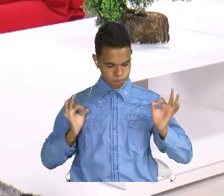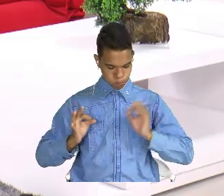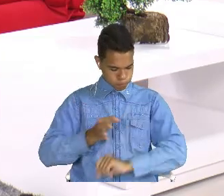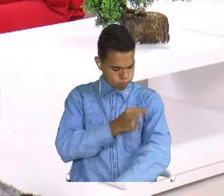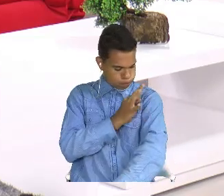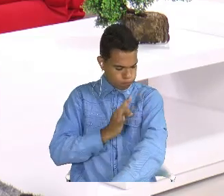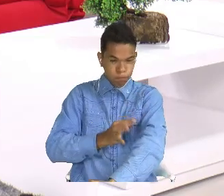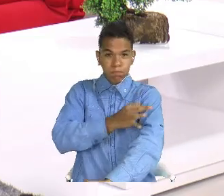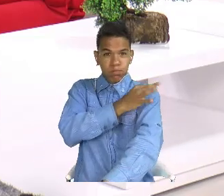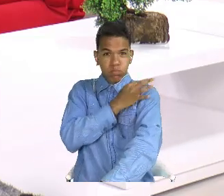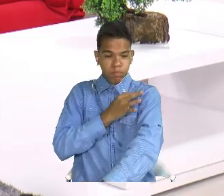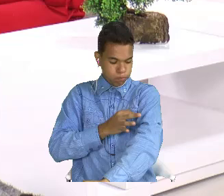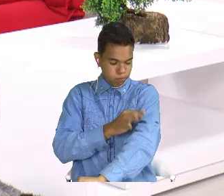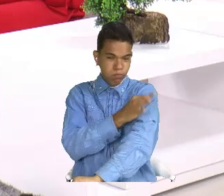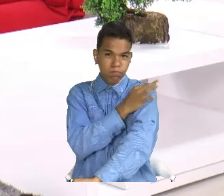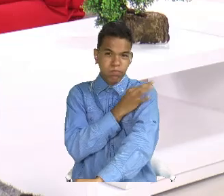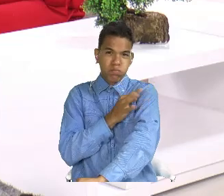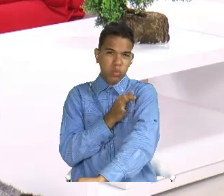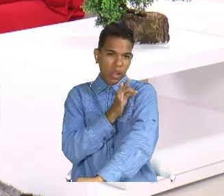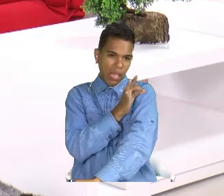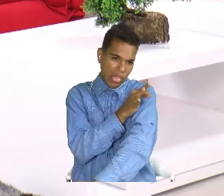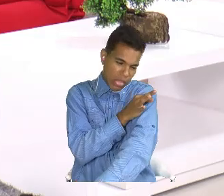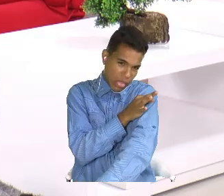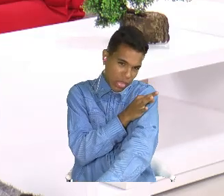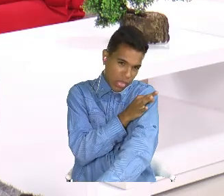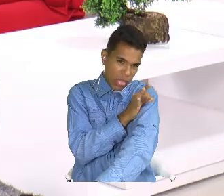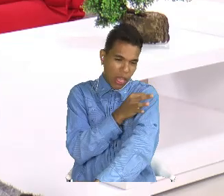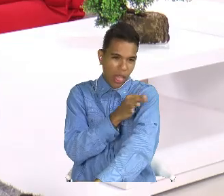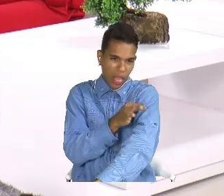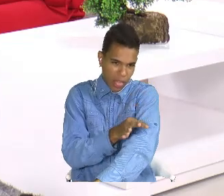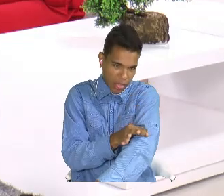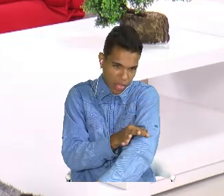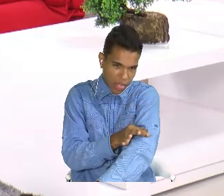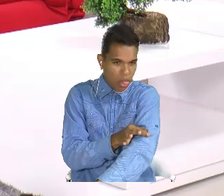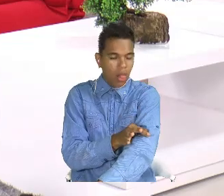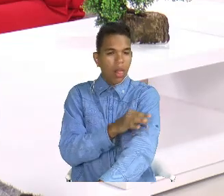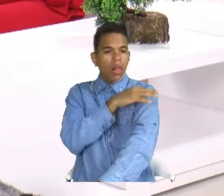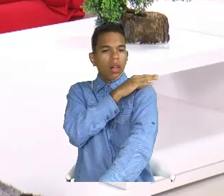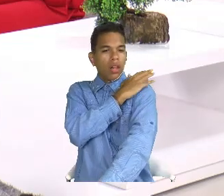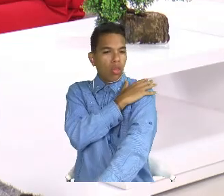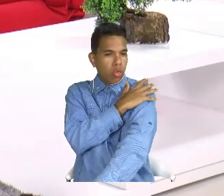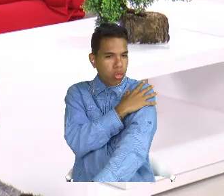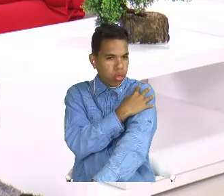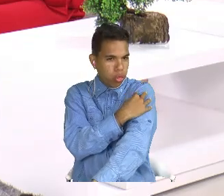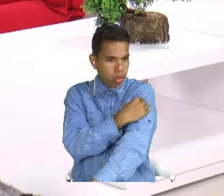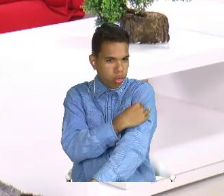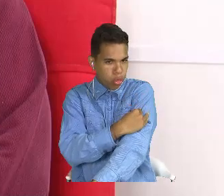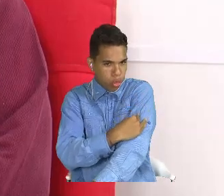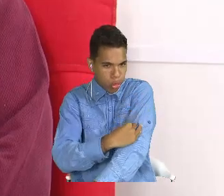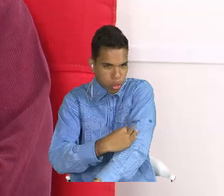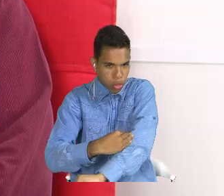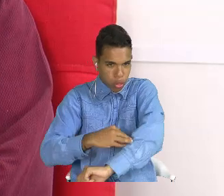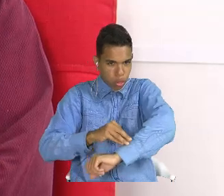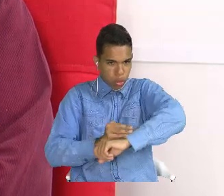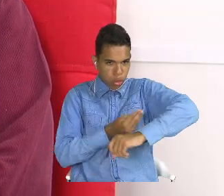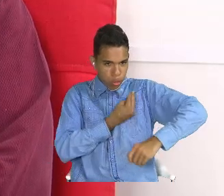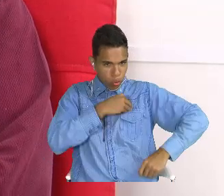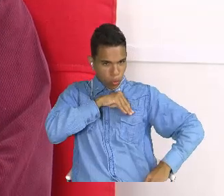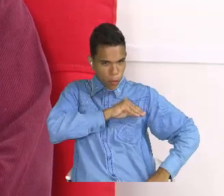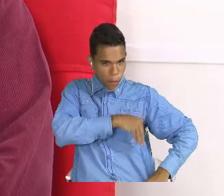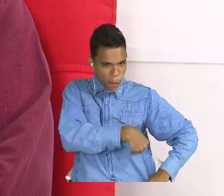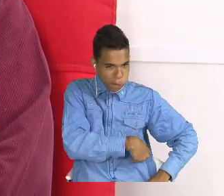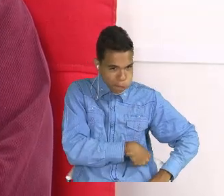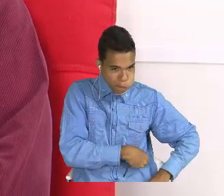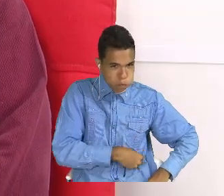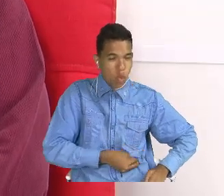se depositan en los vasos o en los tejidos, las arrastran hasta el hígado para que vuelvan a ser metabolizadas. Perfecto. El colesterol de baja densidad y